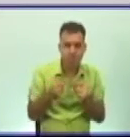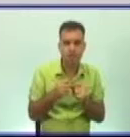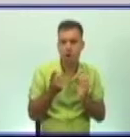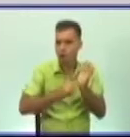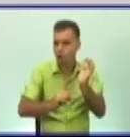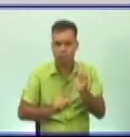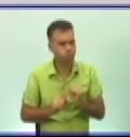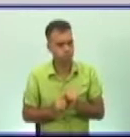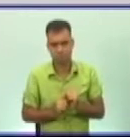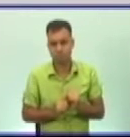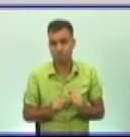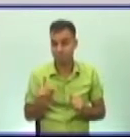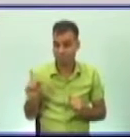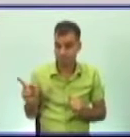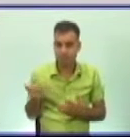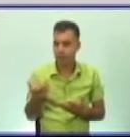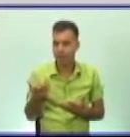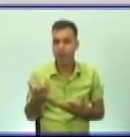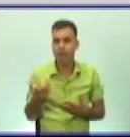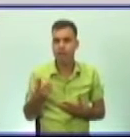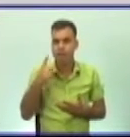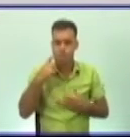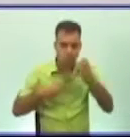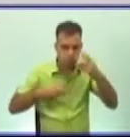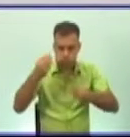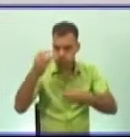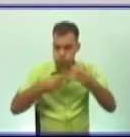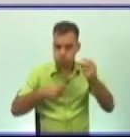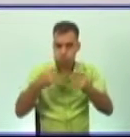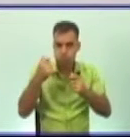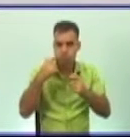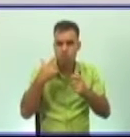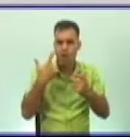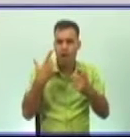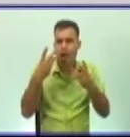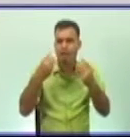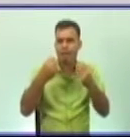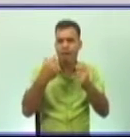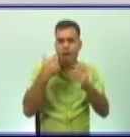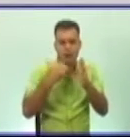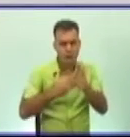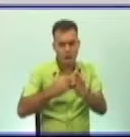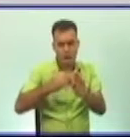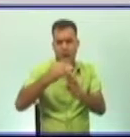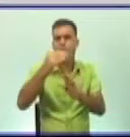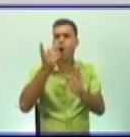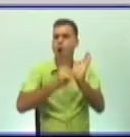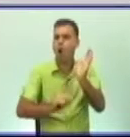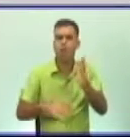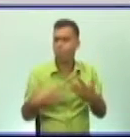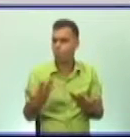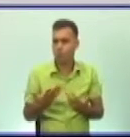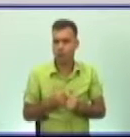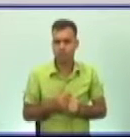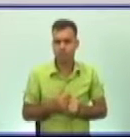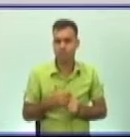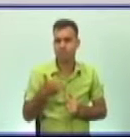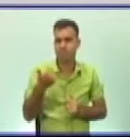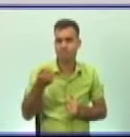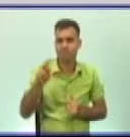que reportar en ella los valores de la amplitud de la corriente, que lo calculamos previamente. En este